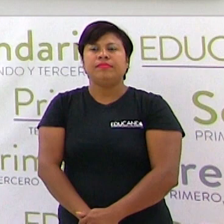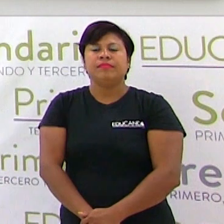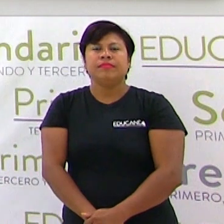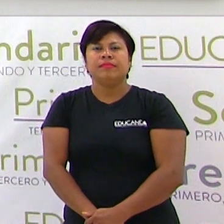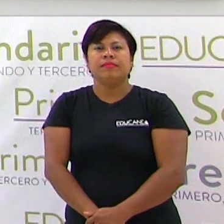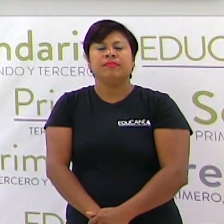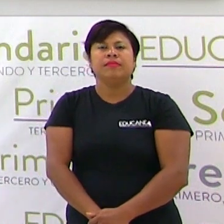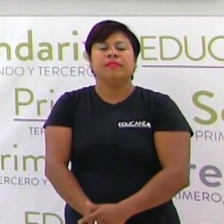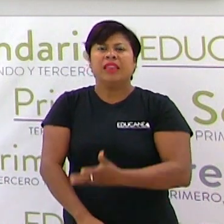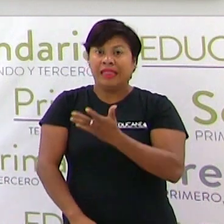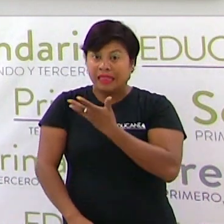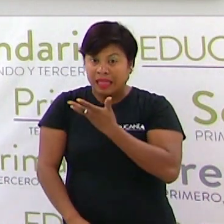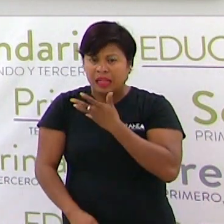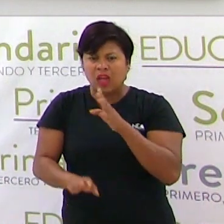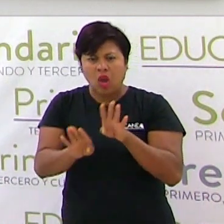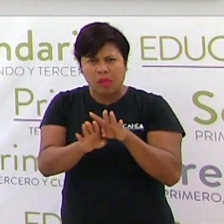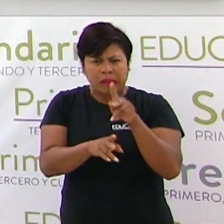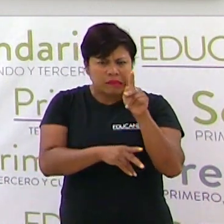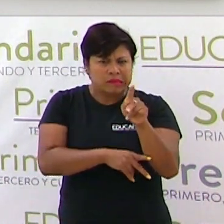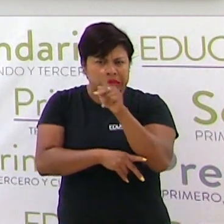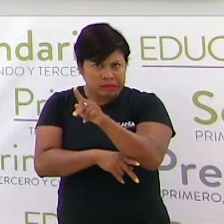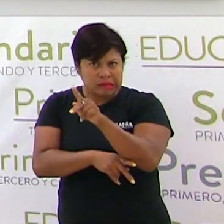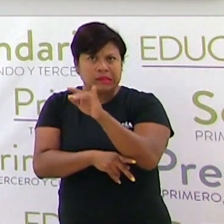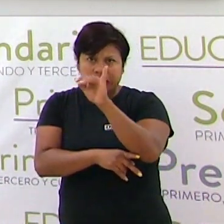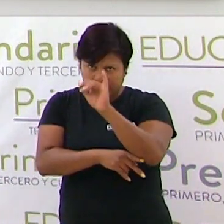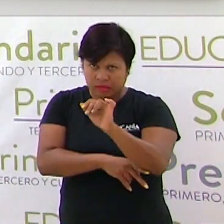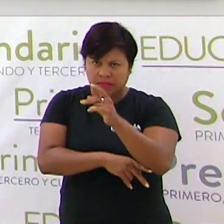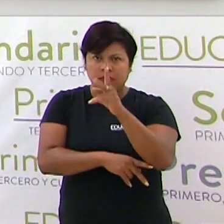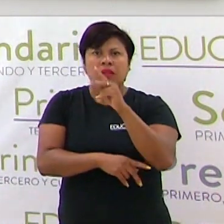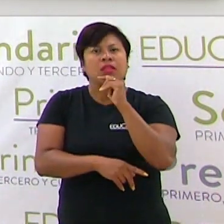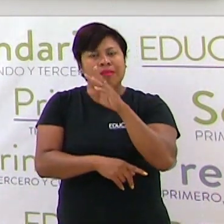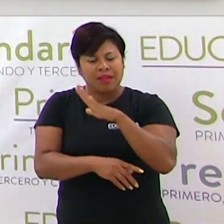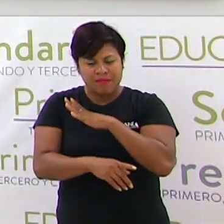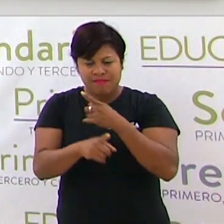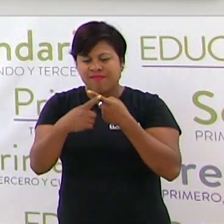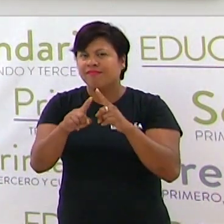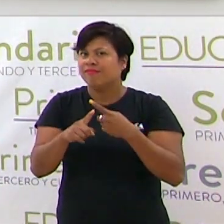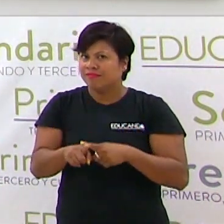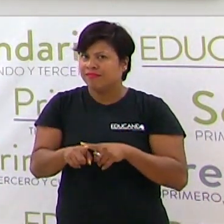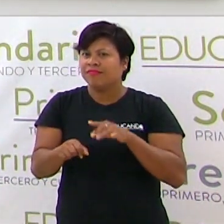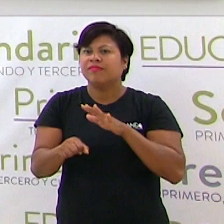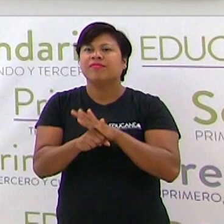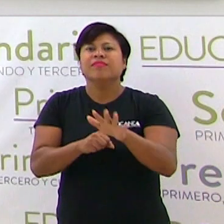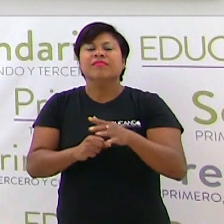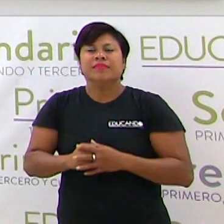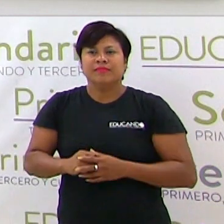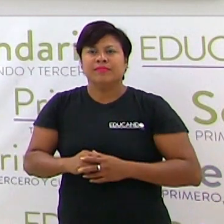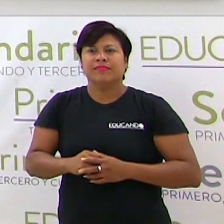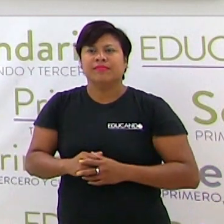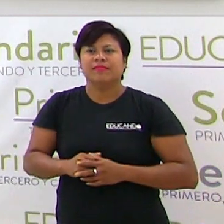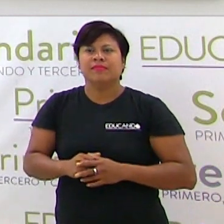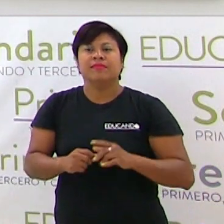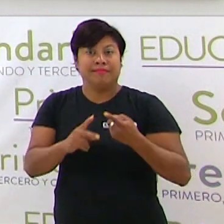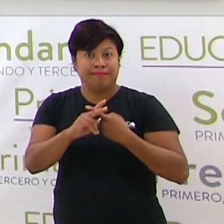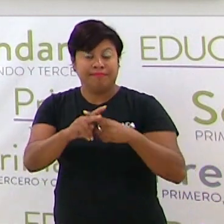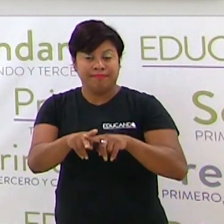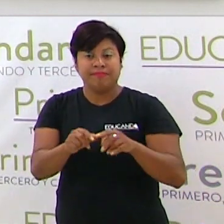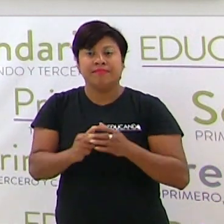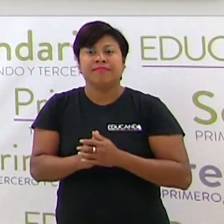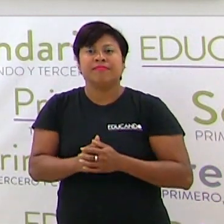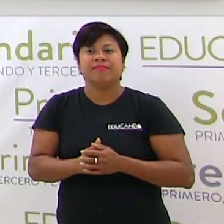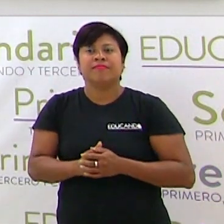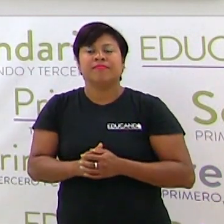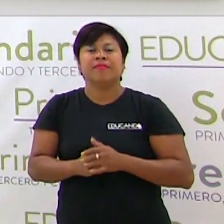Tienen similitudes, pero también tienen diferencias. ¿Cuáles son? Vamos a empezar por escribir acá